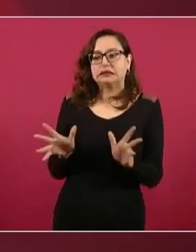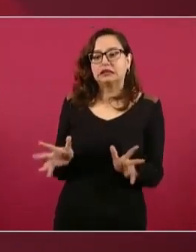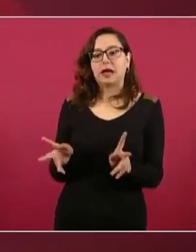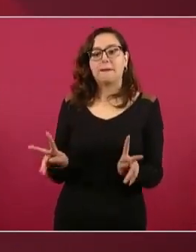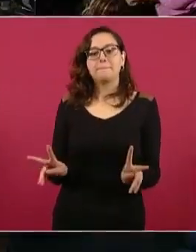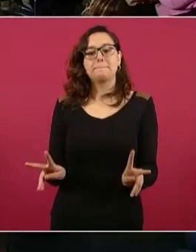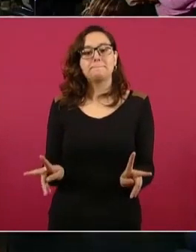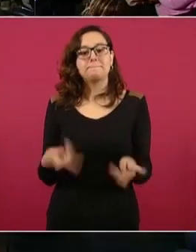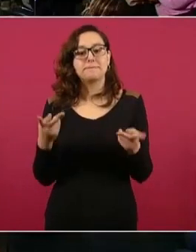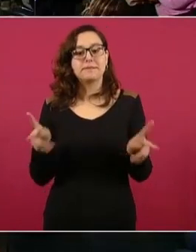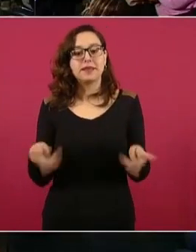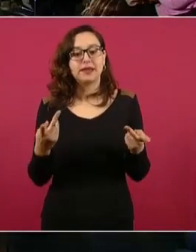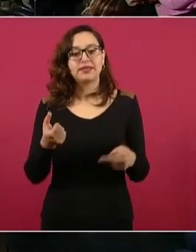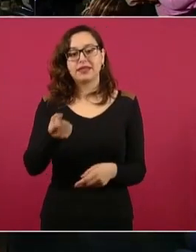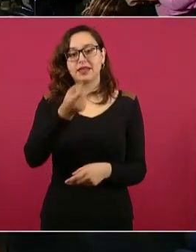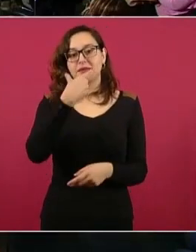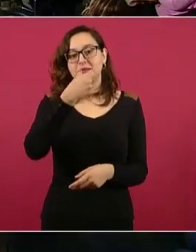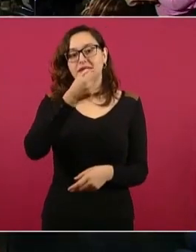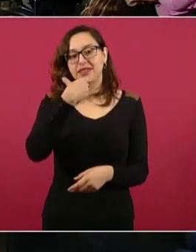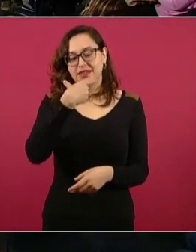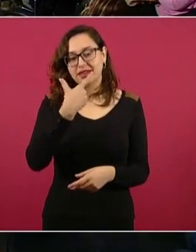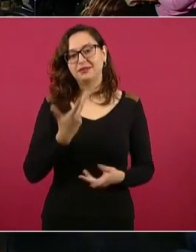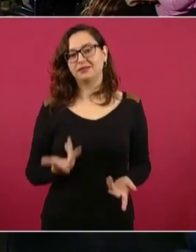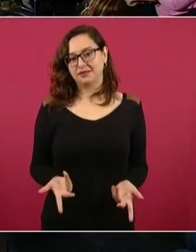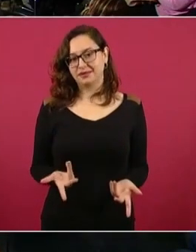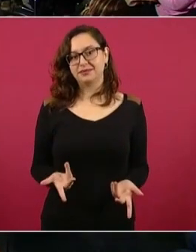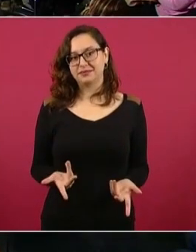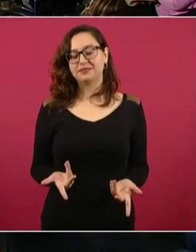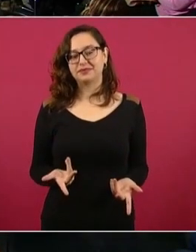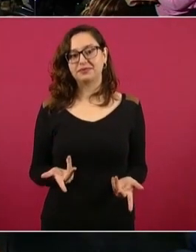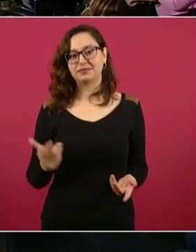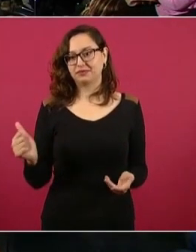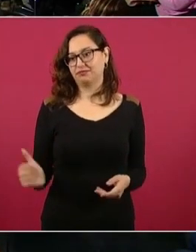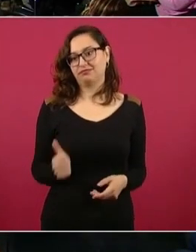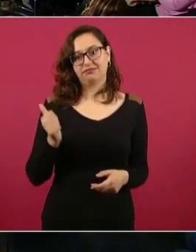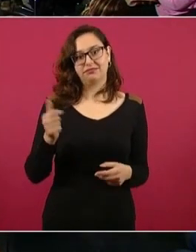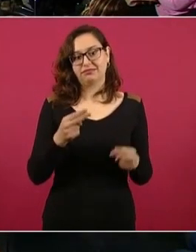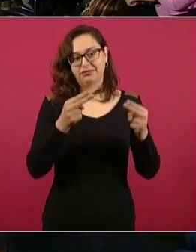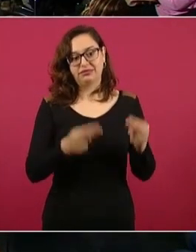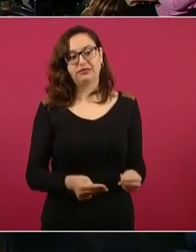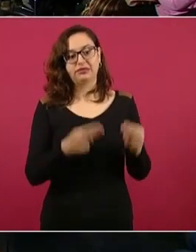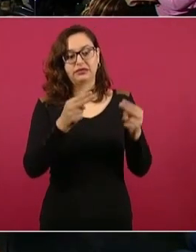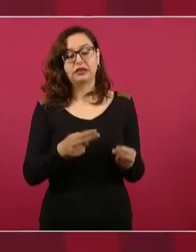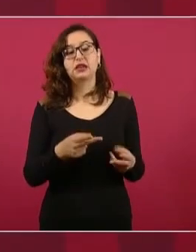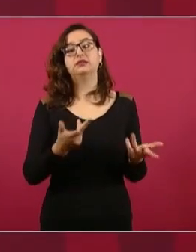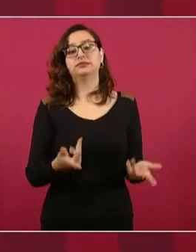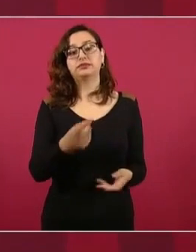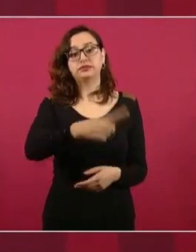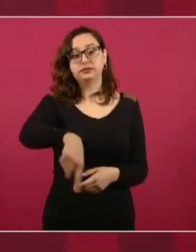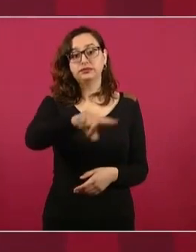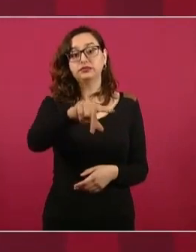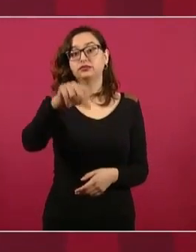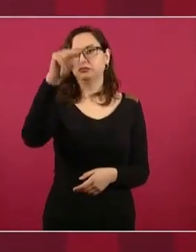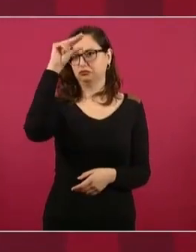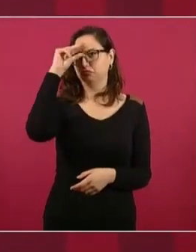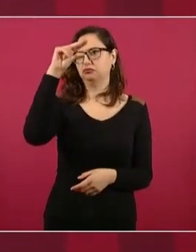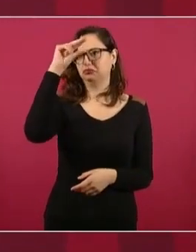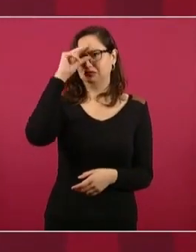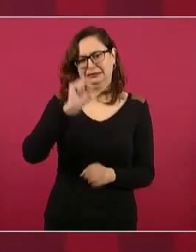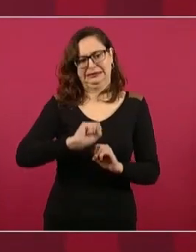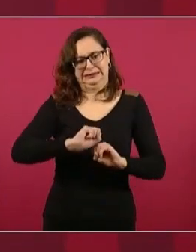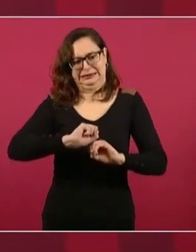salud, aun cuando tuviera capacidades intelectuales, desde luego los tienen, pero de formación,